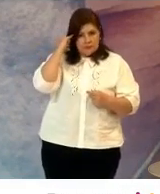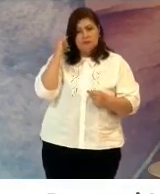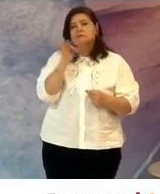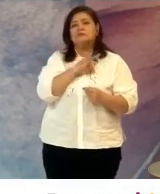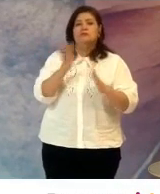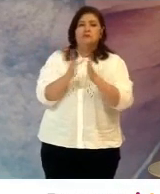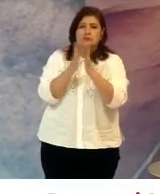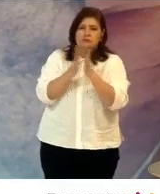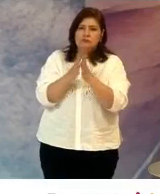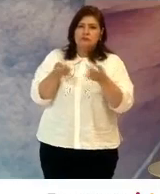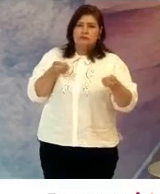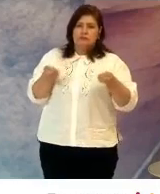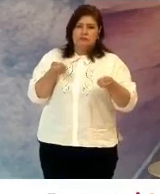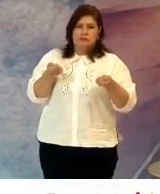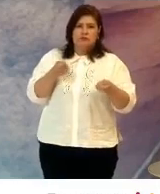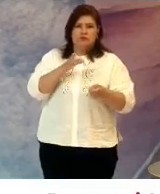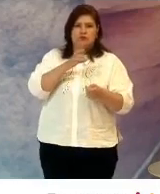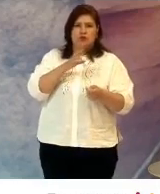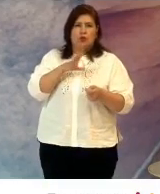condujeron algunas de las ceremonias.